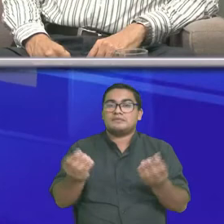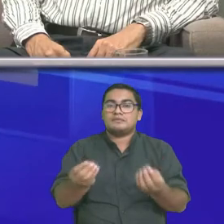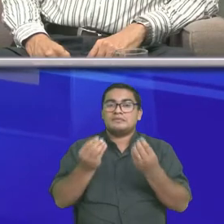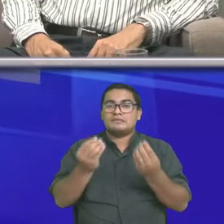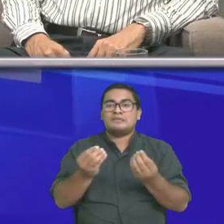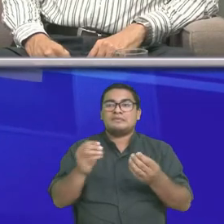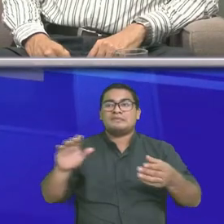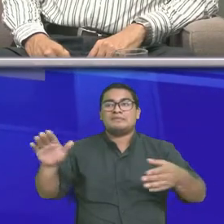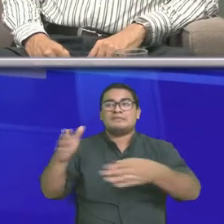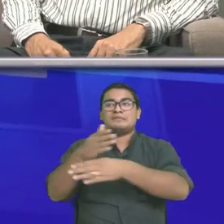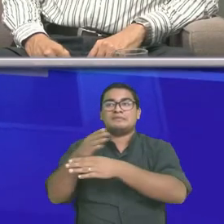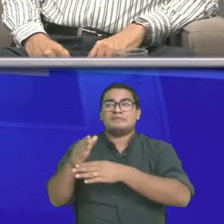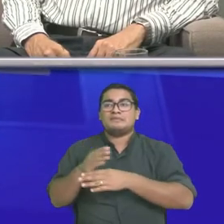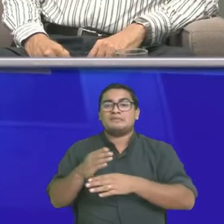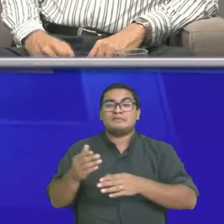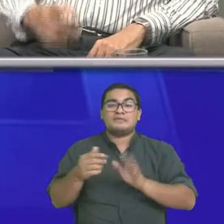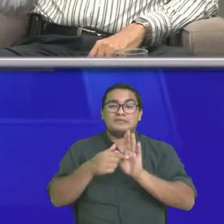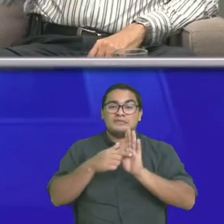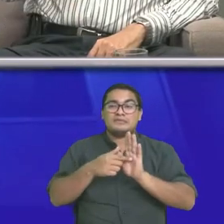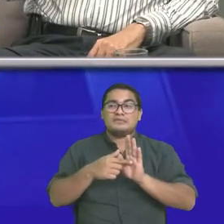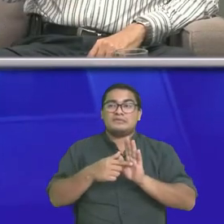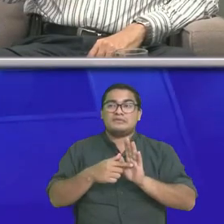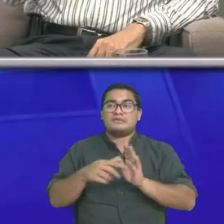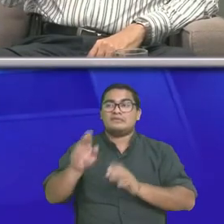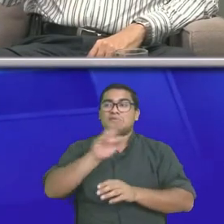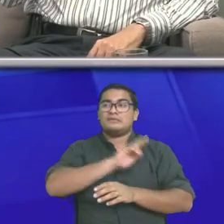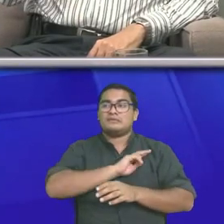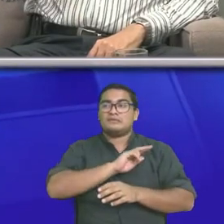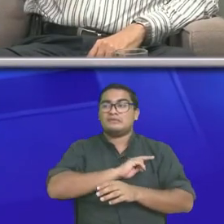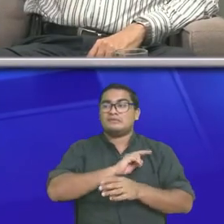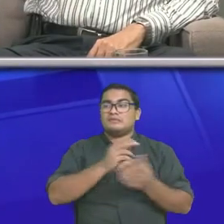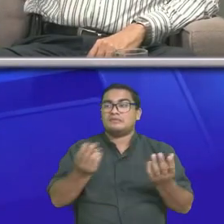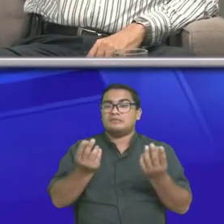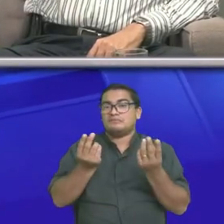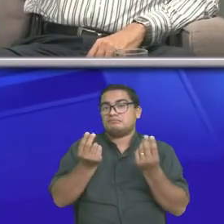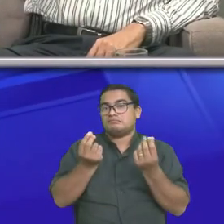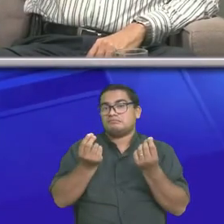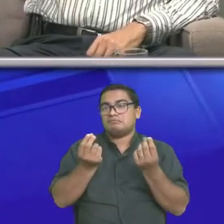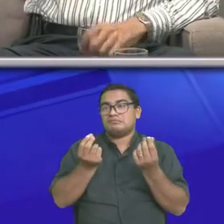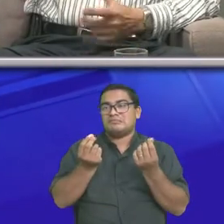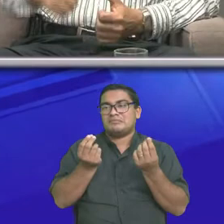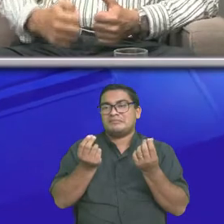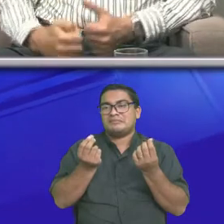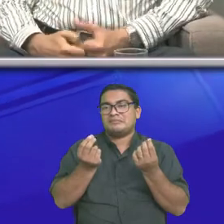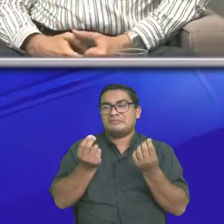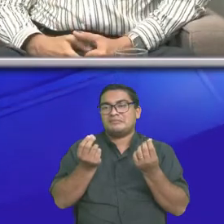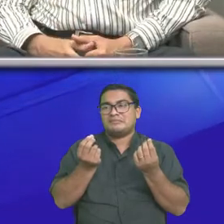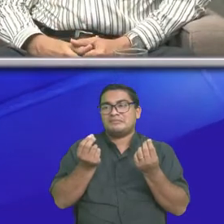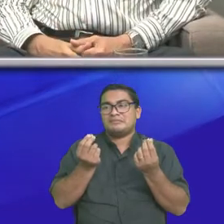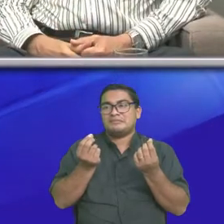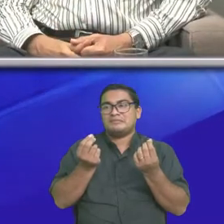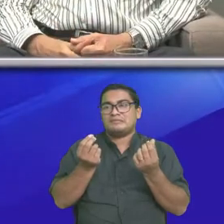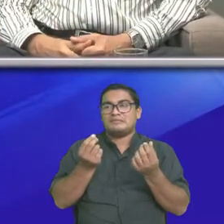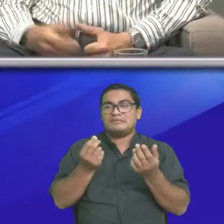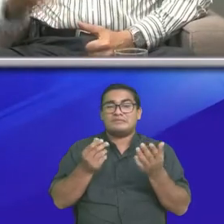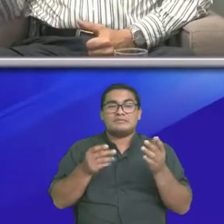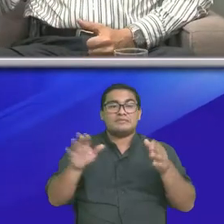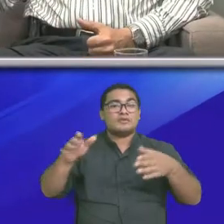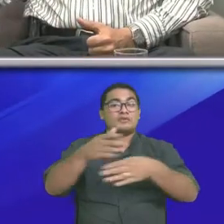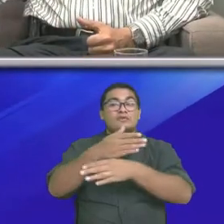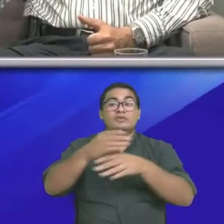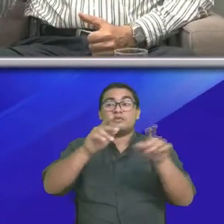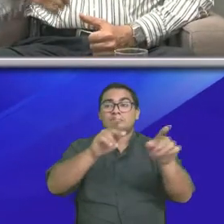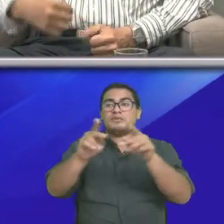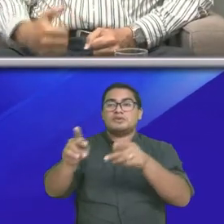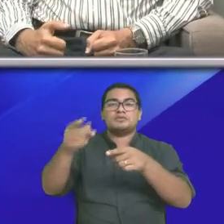neoliberales? Cuando habían recursos ya disponibles, ya sea de las recaudaciones fiscales o